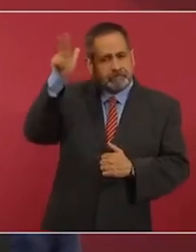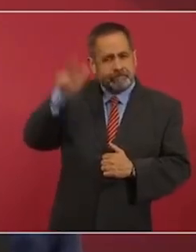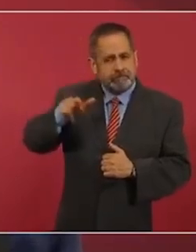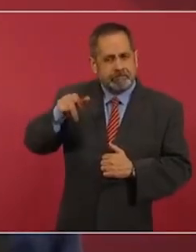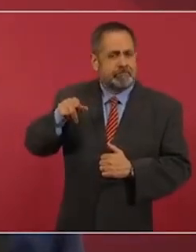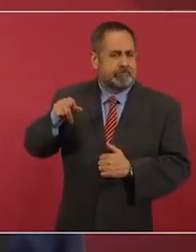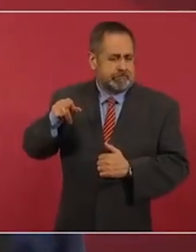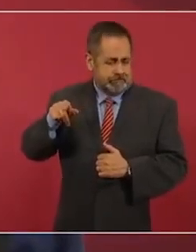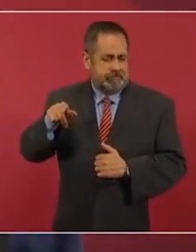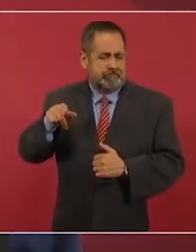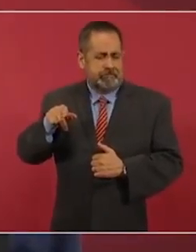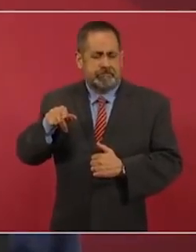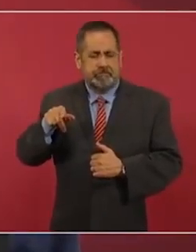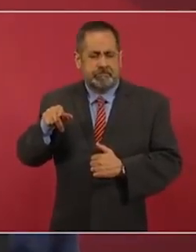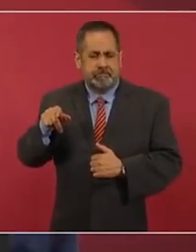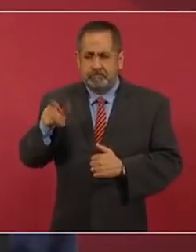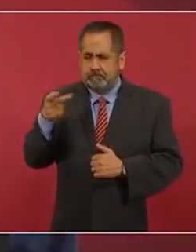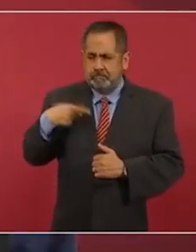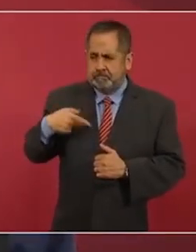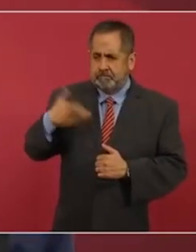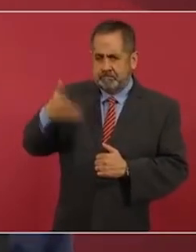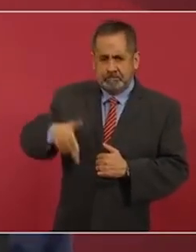extraordinario,